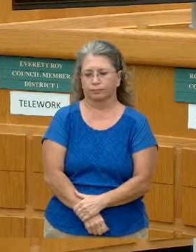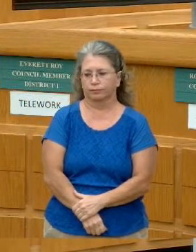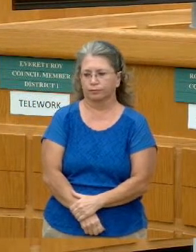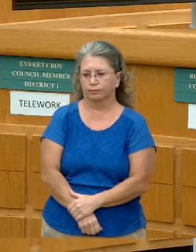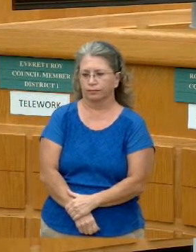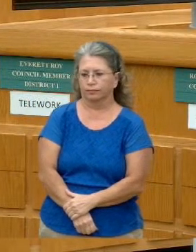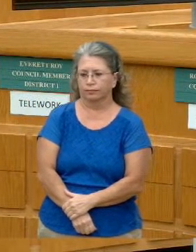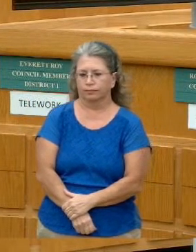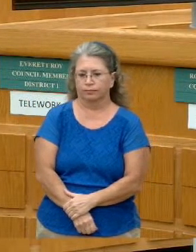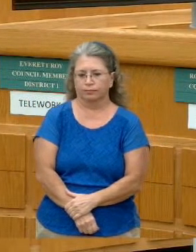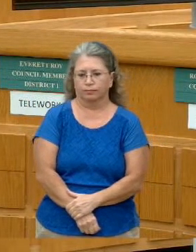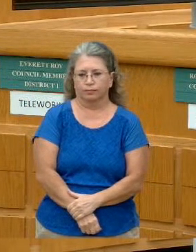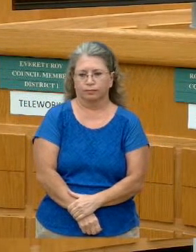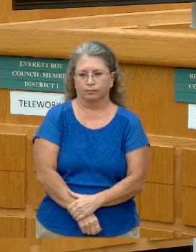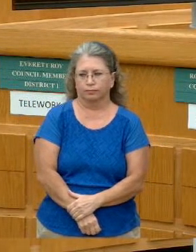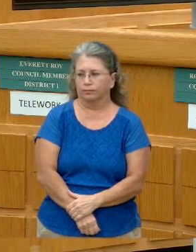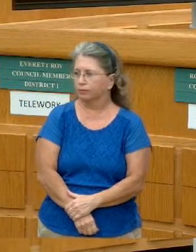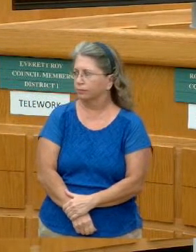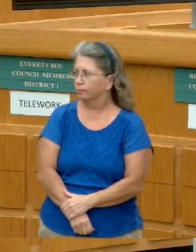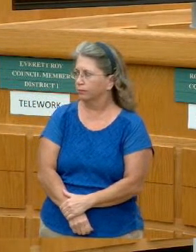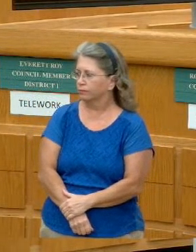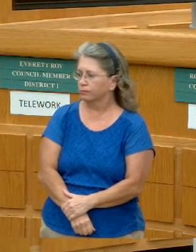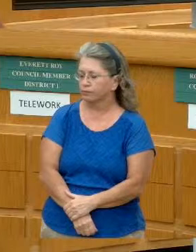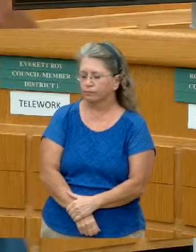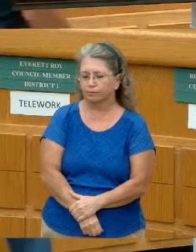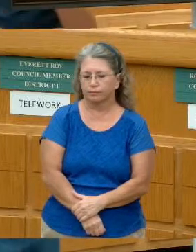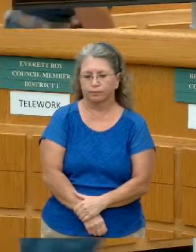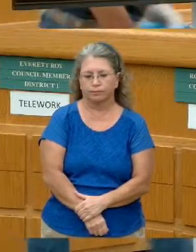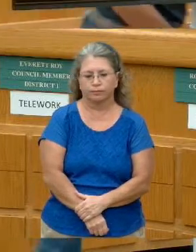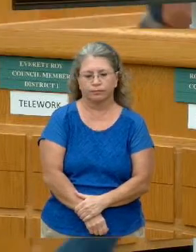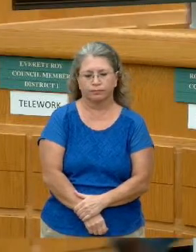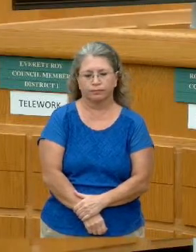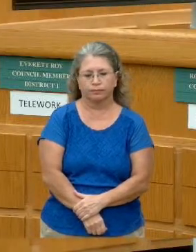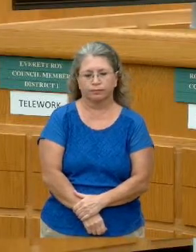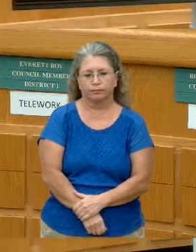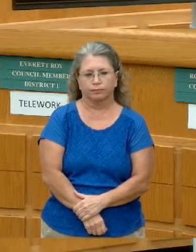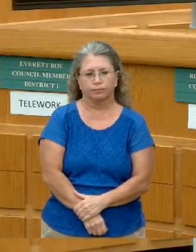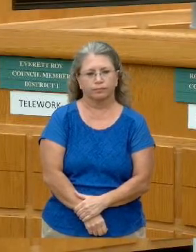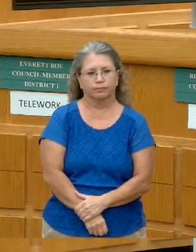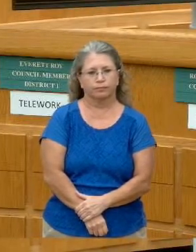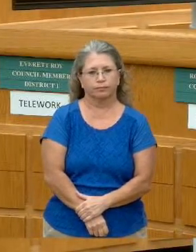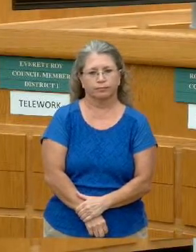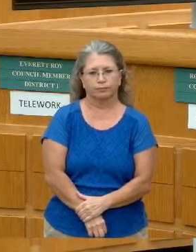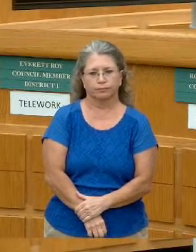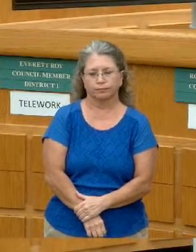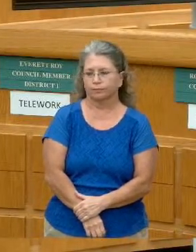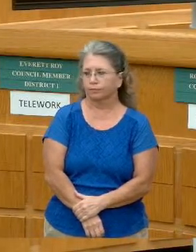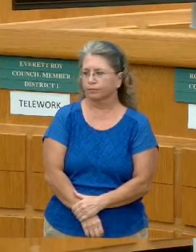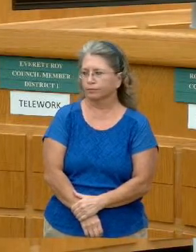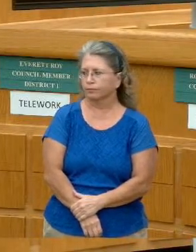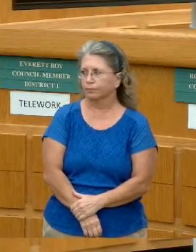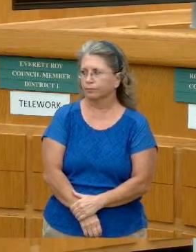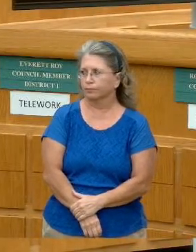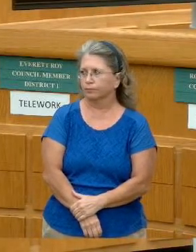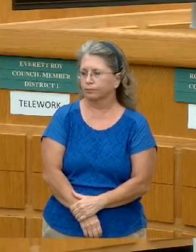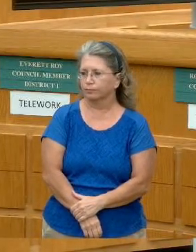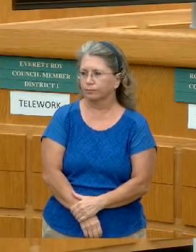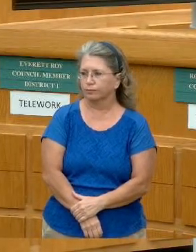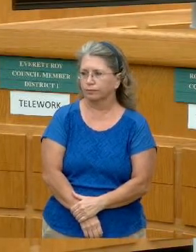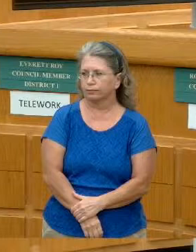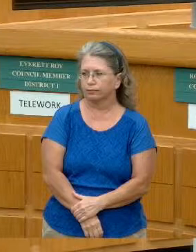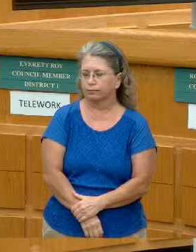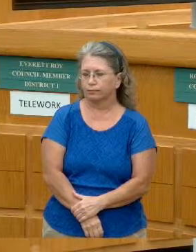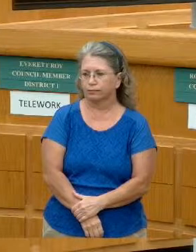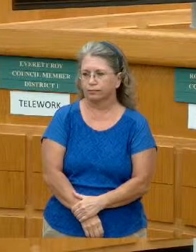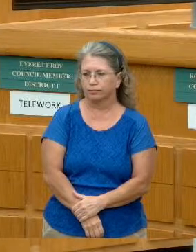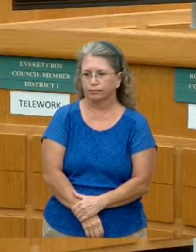otras condiciones de salud. Asimismo, continúa el incremento de las hospitalizaciones. Vamos a recibir la ayuda de enfermeros adicionales.